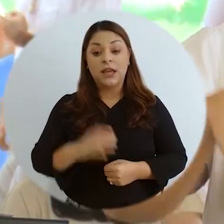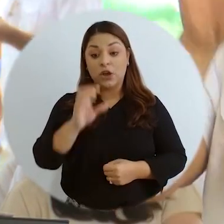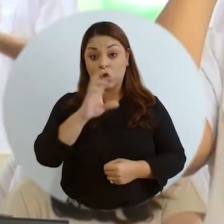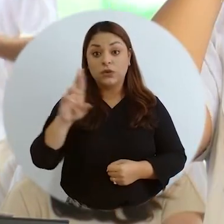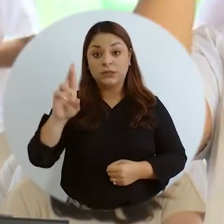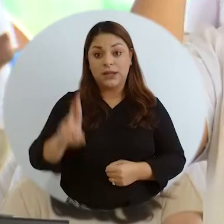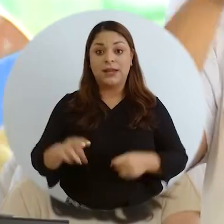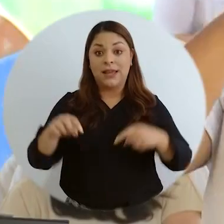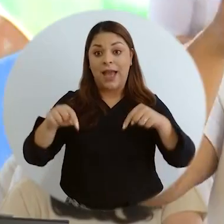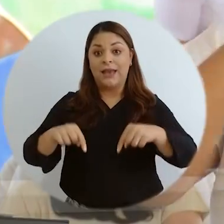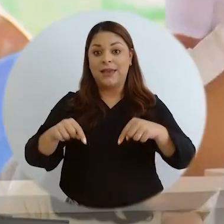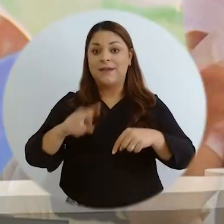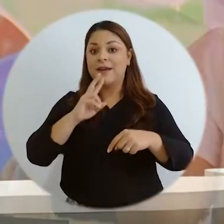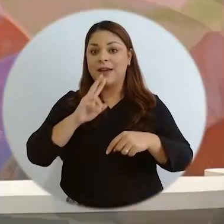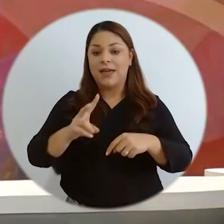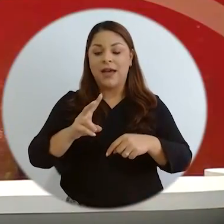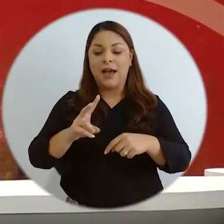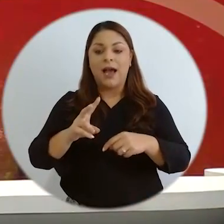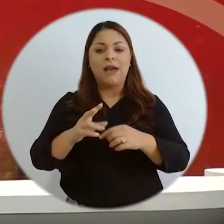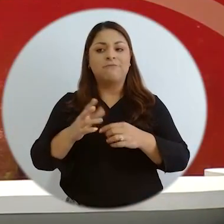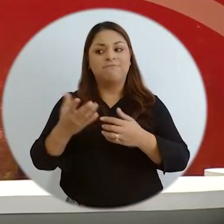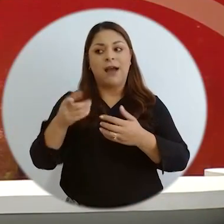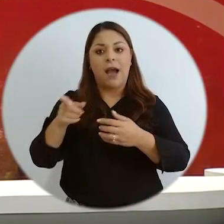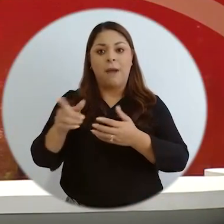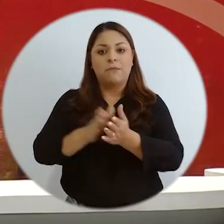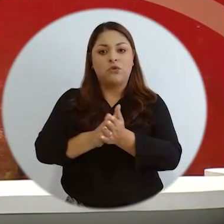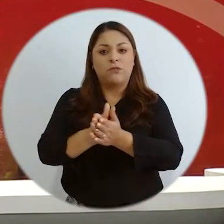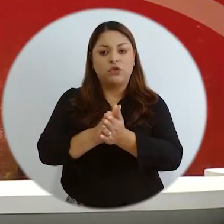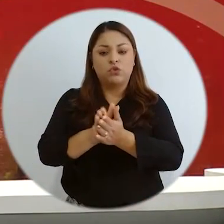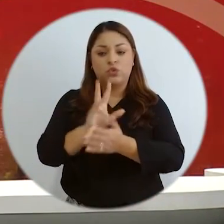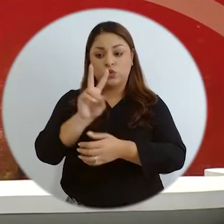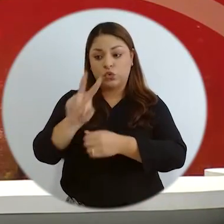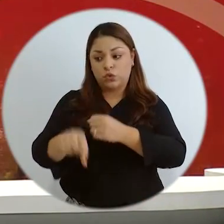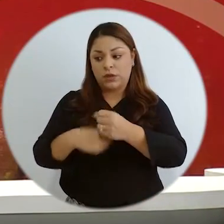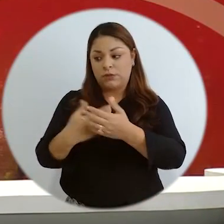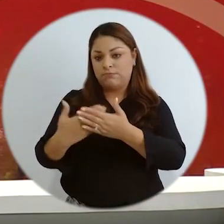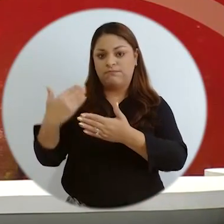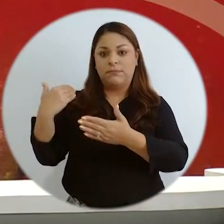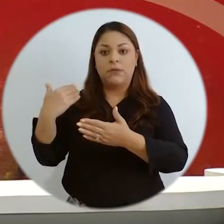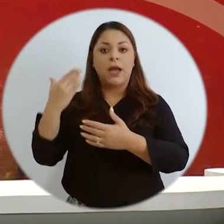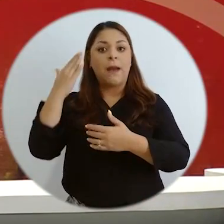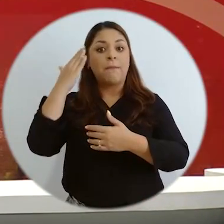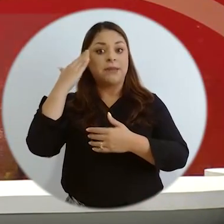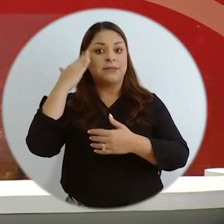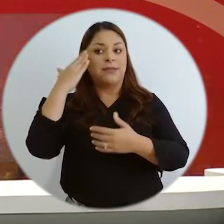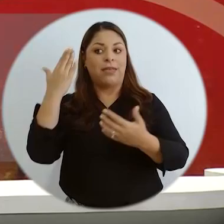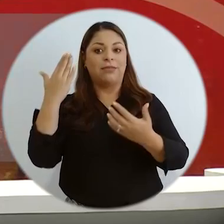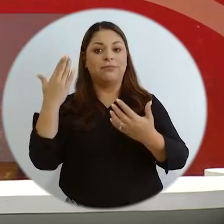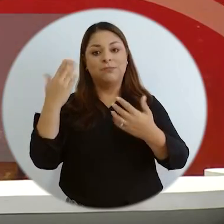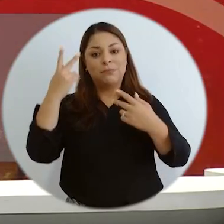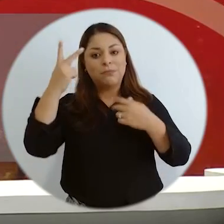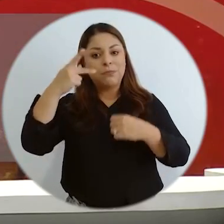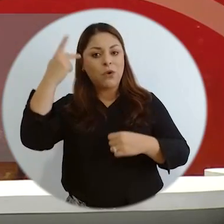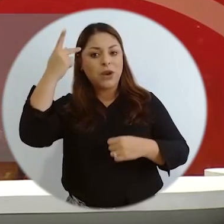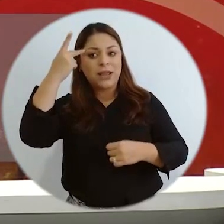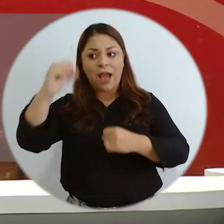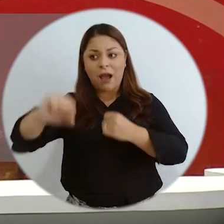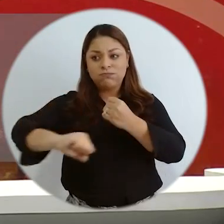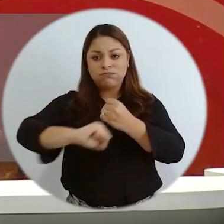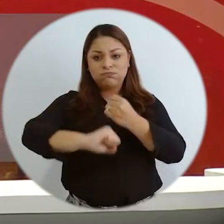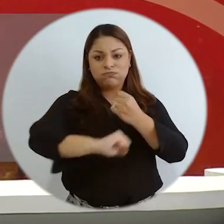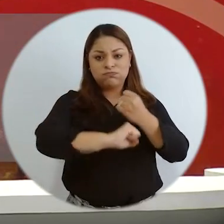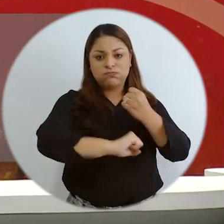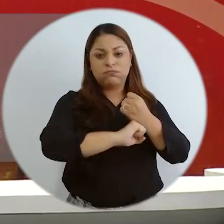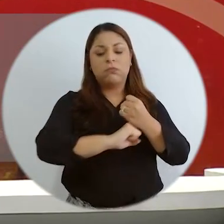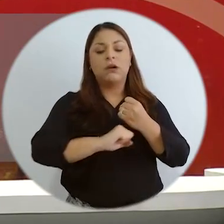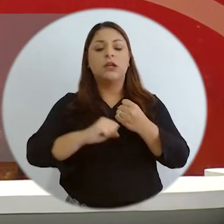profundidad y habría que ver si él logró aprovechar esto en esos últimos 2 años y tuvo la capacidad política de utilizar ese apoyo y convertirlo en